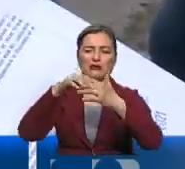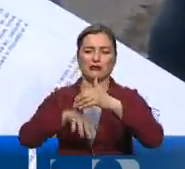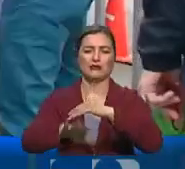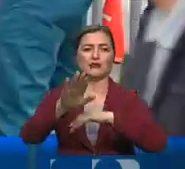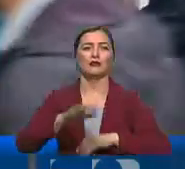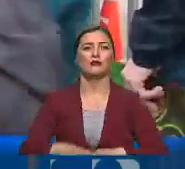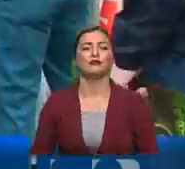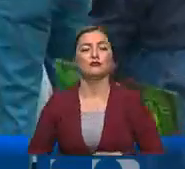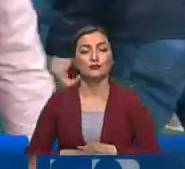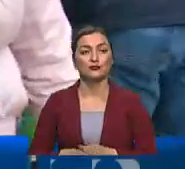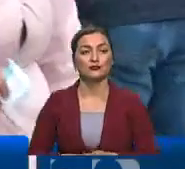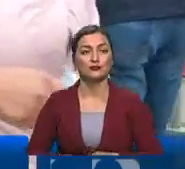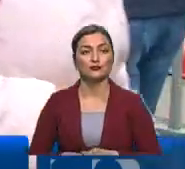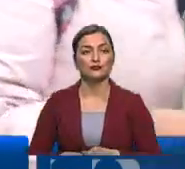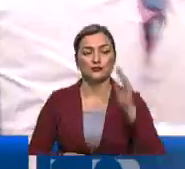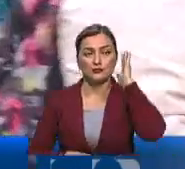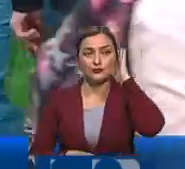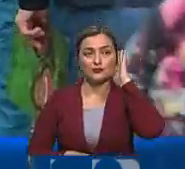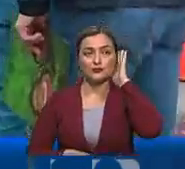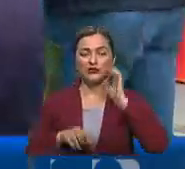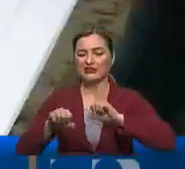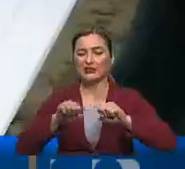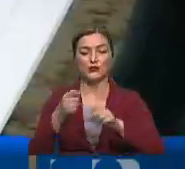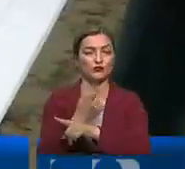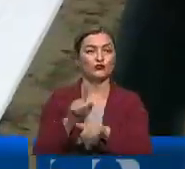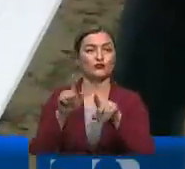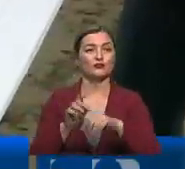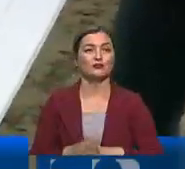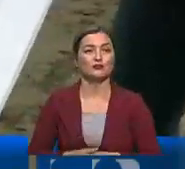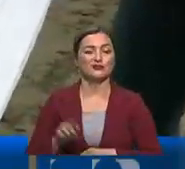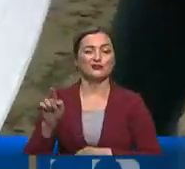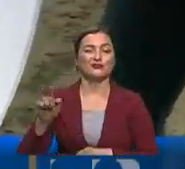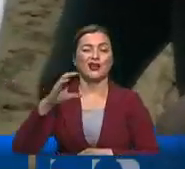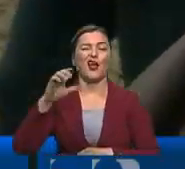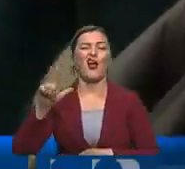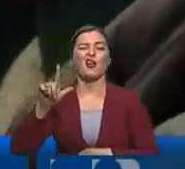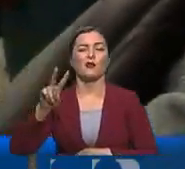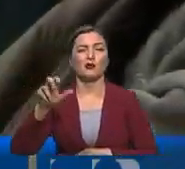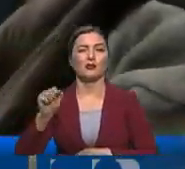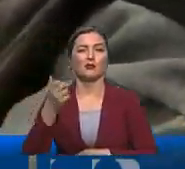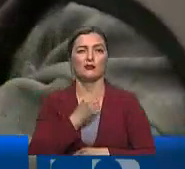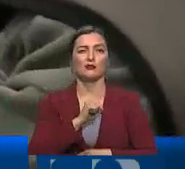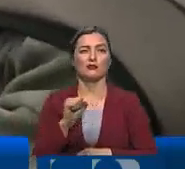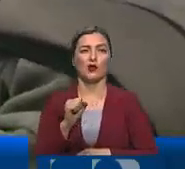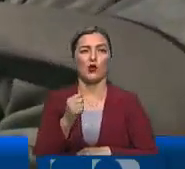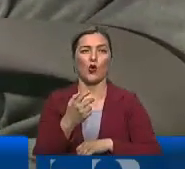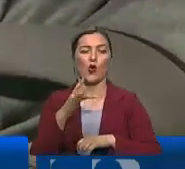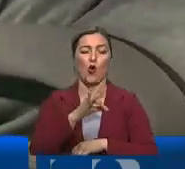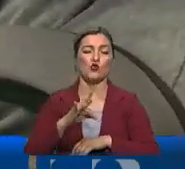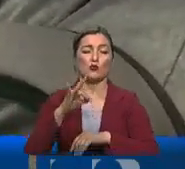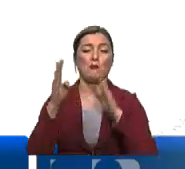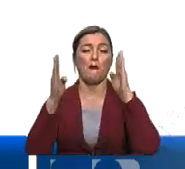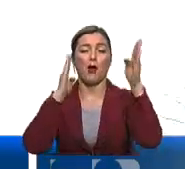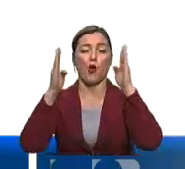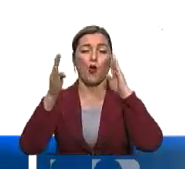las instalaciones de la entidad pública para realizar diferentes trámites. Ulvio Calva es un usuario que viajó aproximadamente 8 horas desde